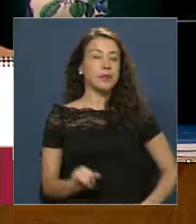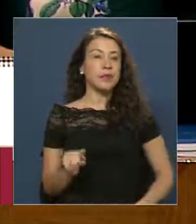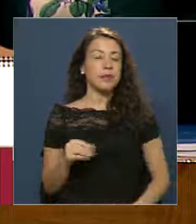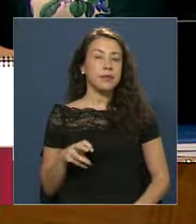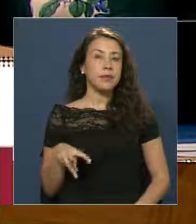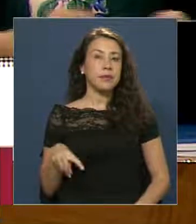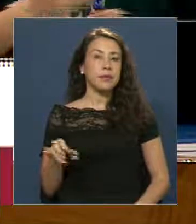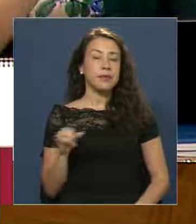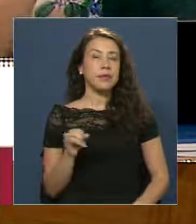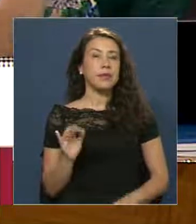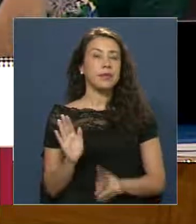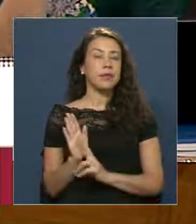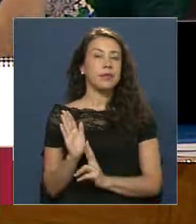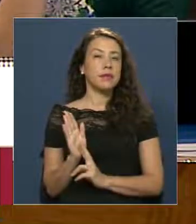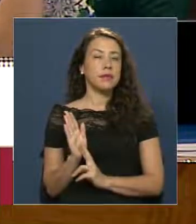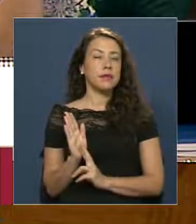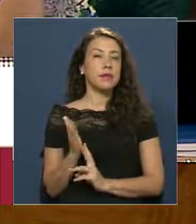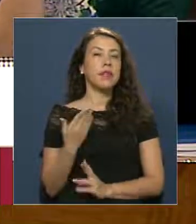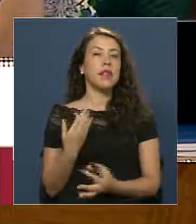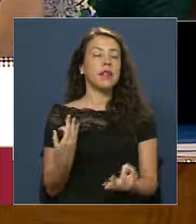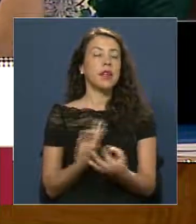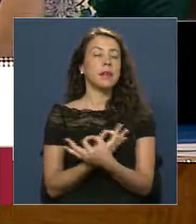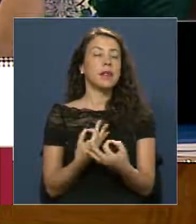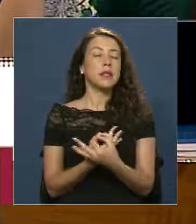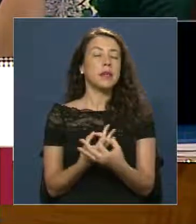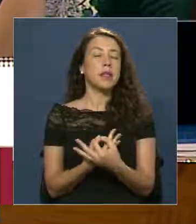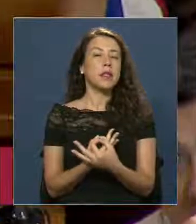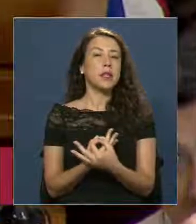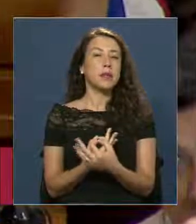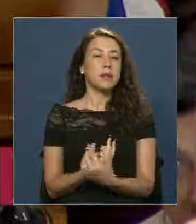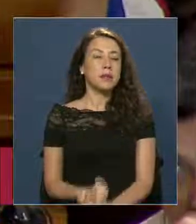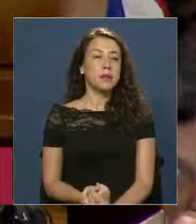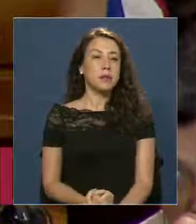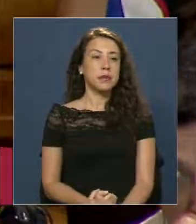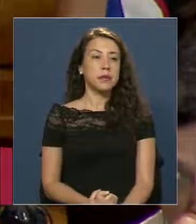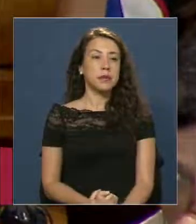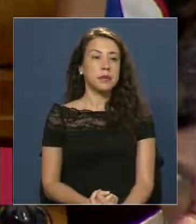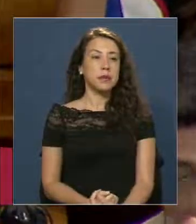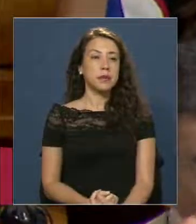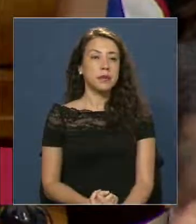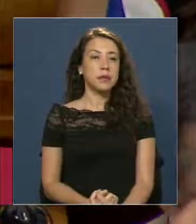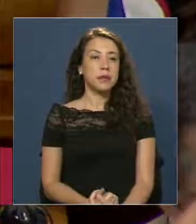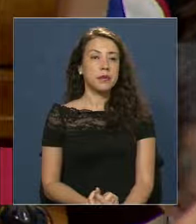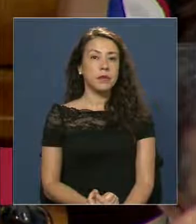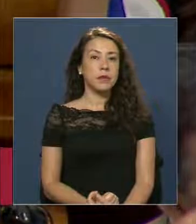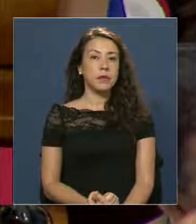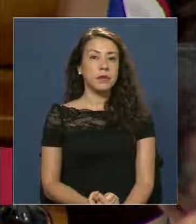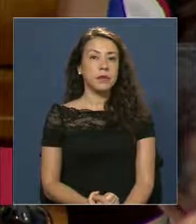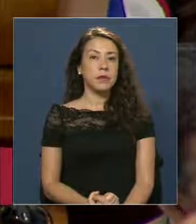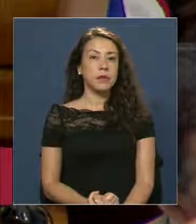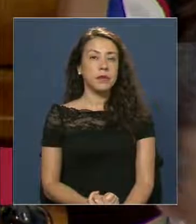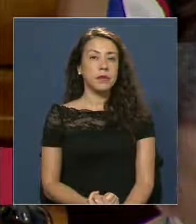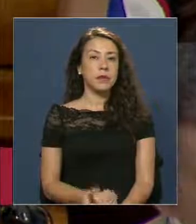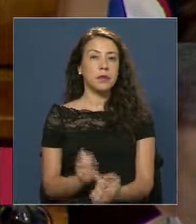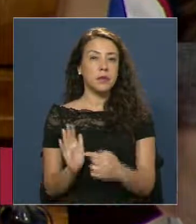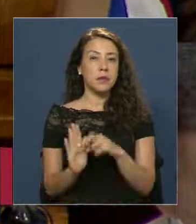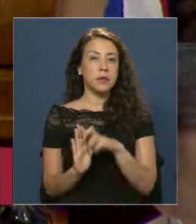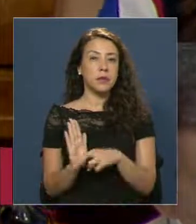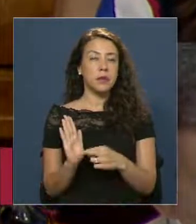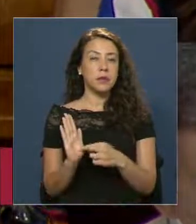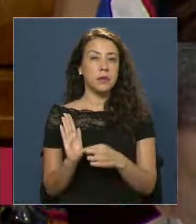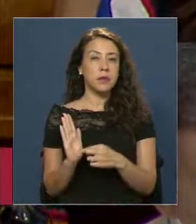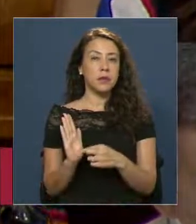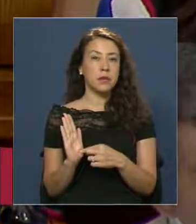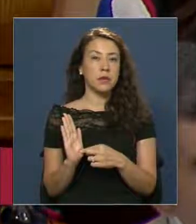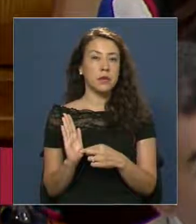No, presidente, pedir una aclaración. Yo entiendo que este proyecto estaba hoy día, viene,